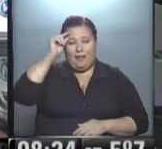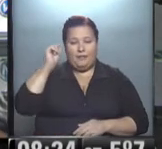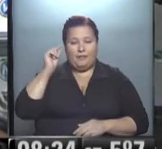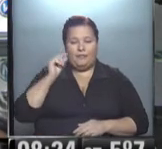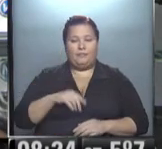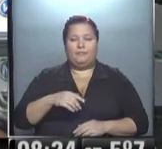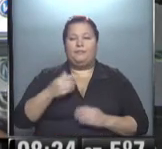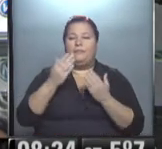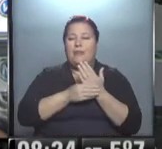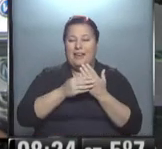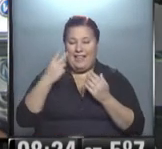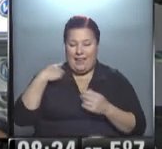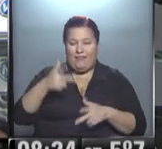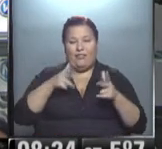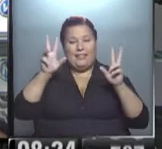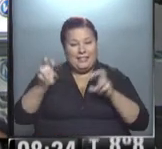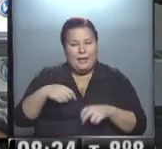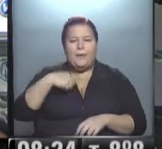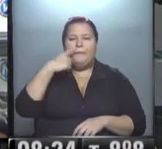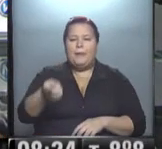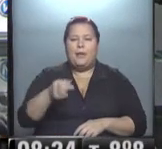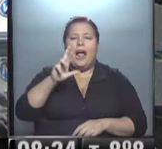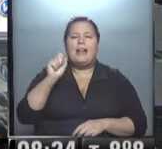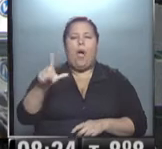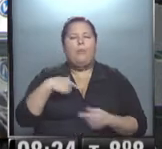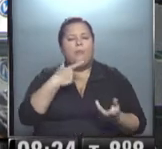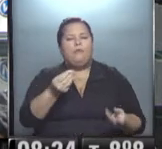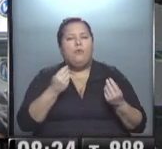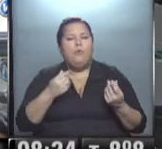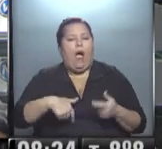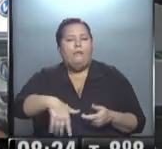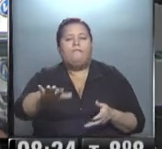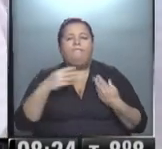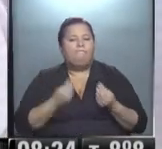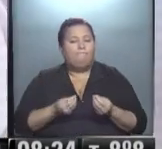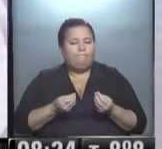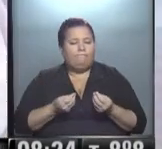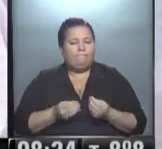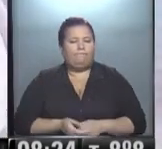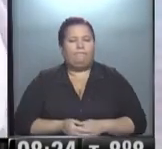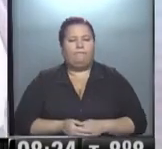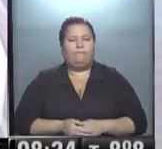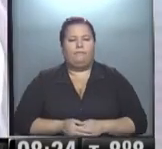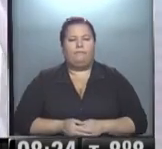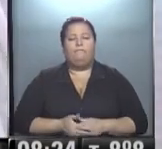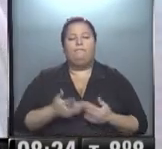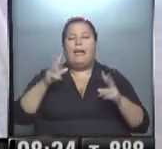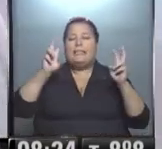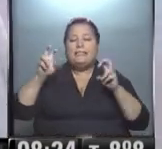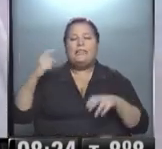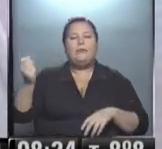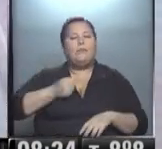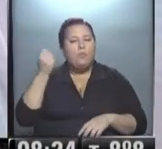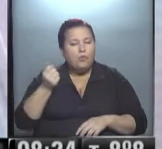capitanich a propósito de este tema la pregunta para raúl dellatorre que se puede esperar ahora por definiciones importantes